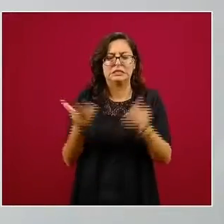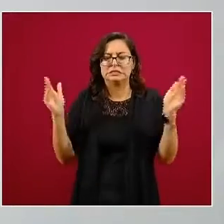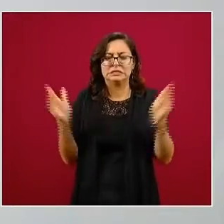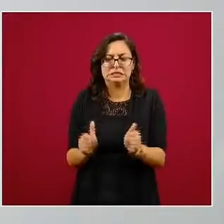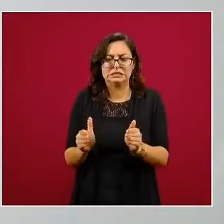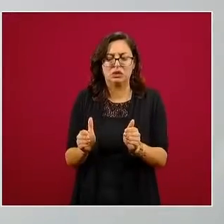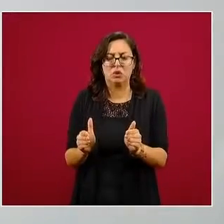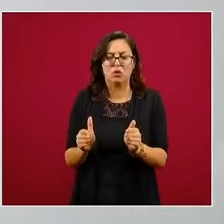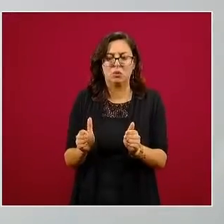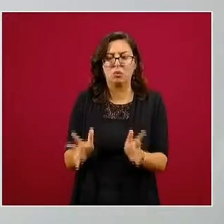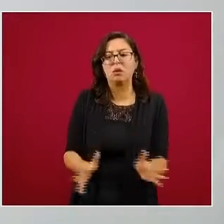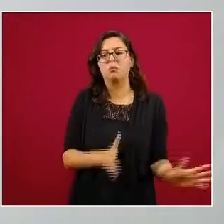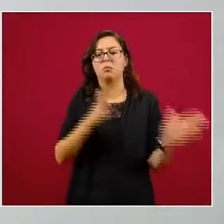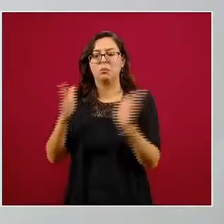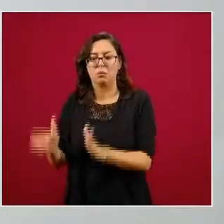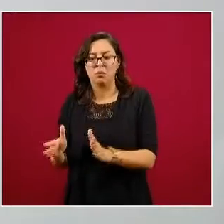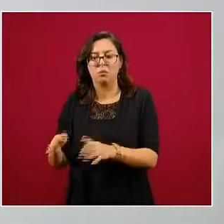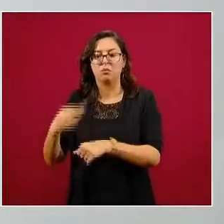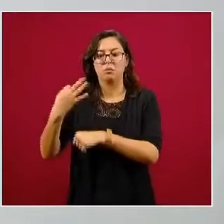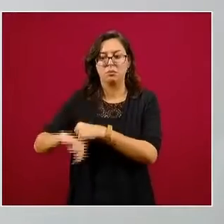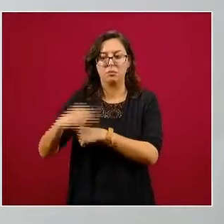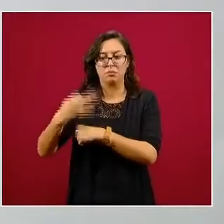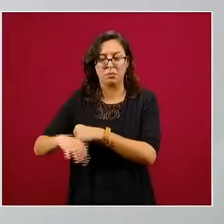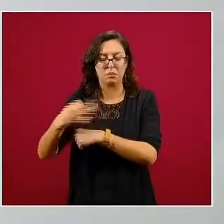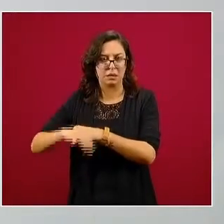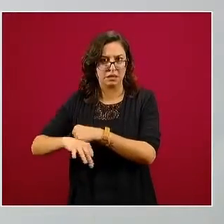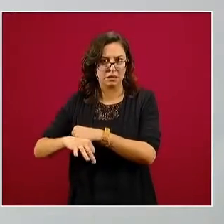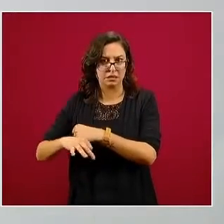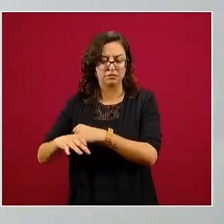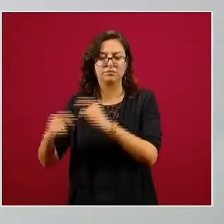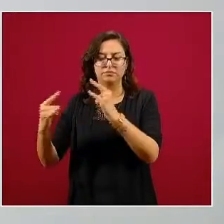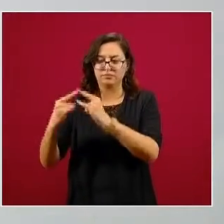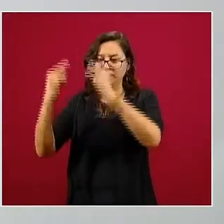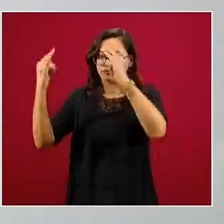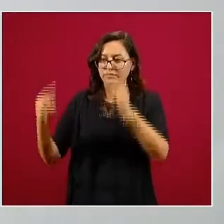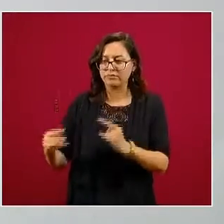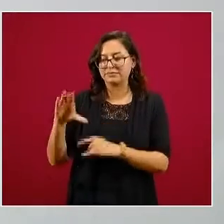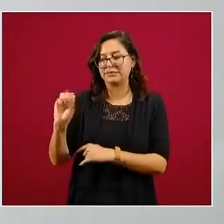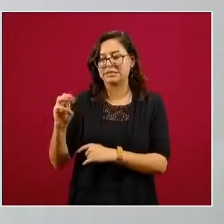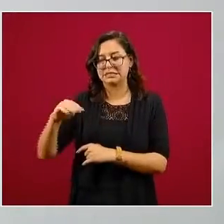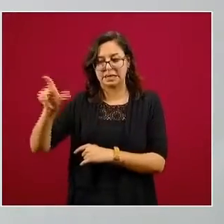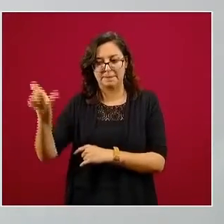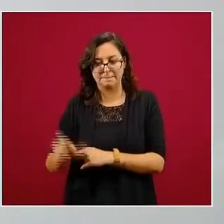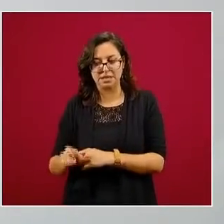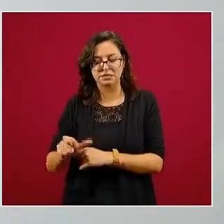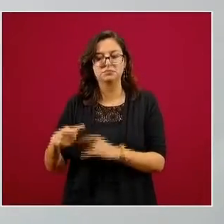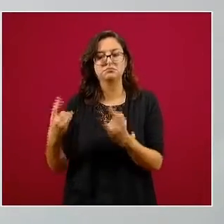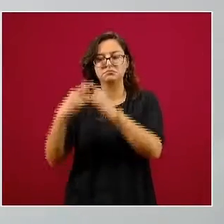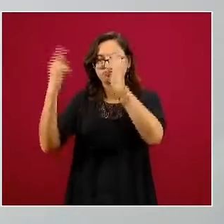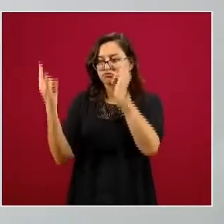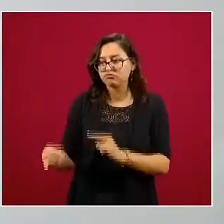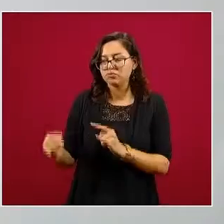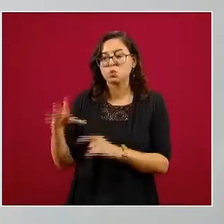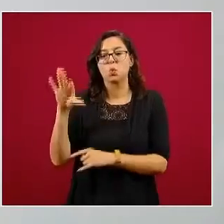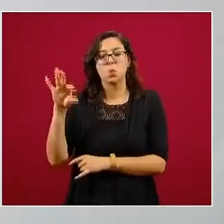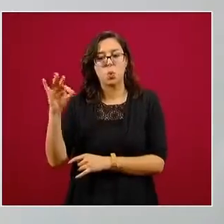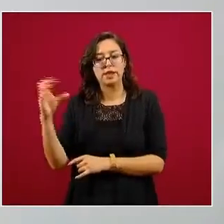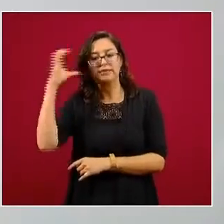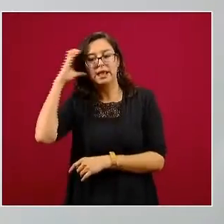ha funcionado así, ni va a funcionar así en México, en donde tengamos un descenso continuo. Lo que vamos a estar viendo